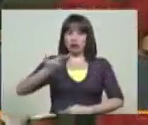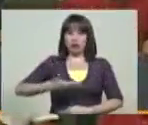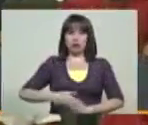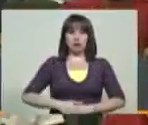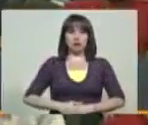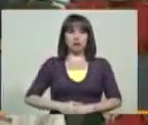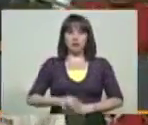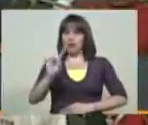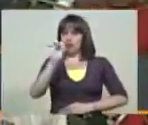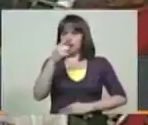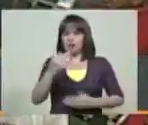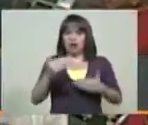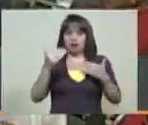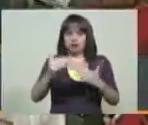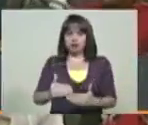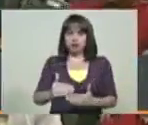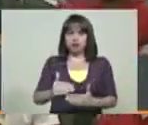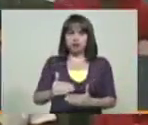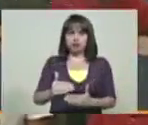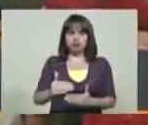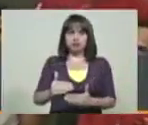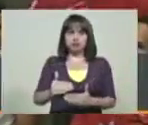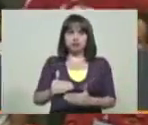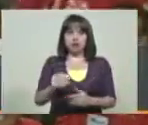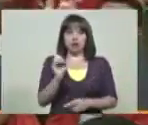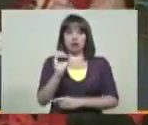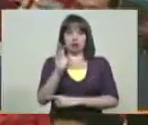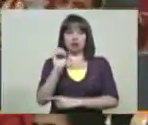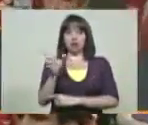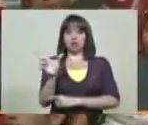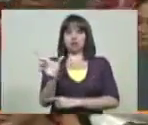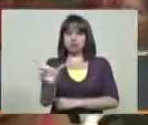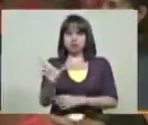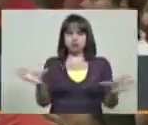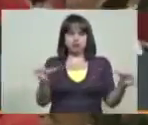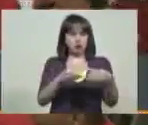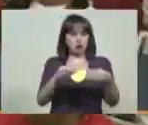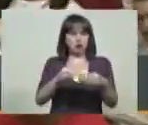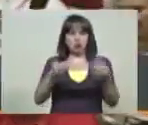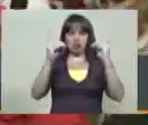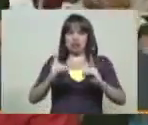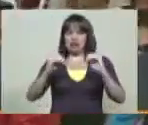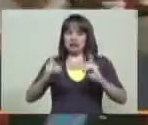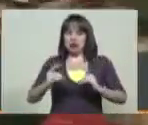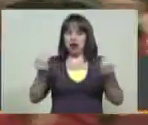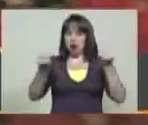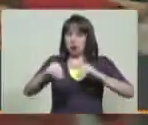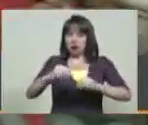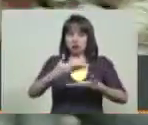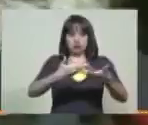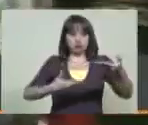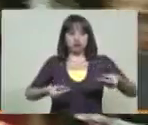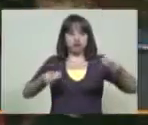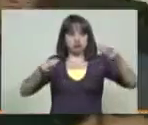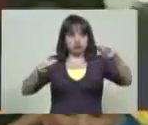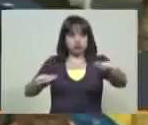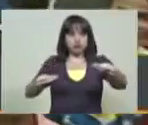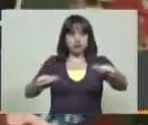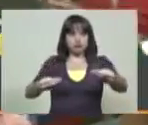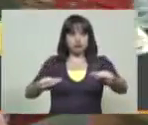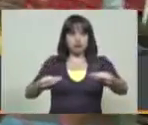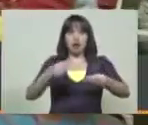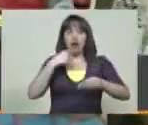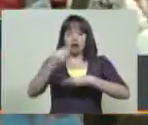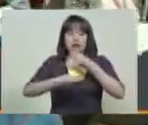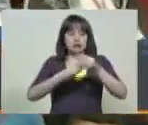de la primera fase de nuestro partido todas las de manera general todas las que presentan las mesas